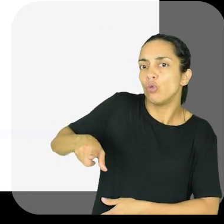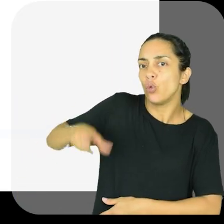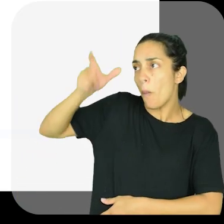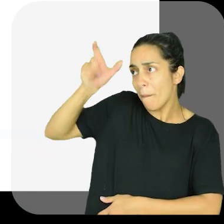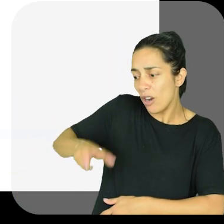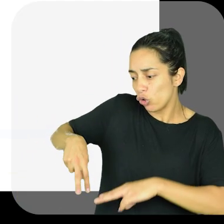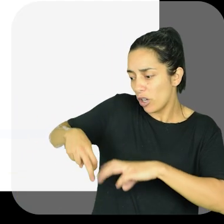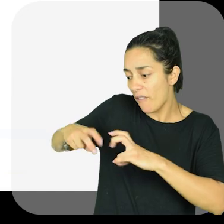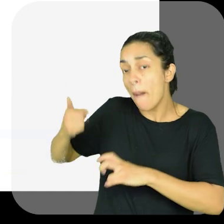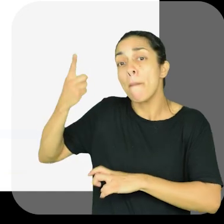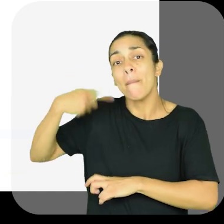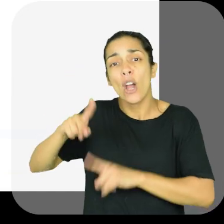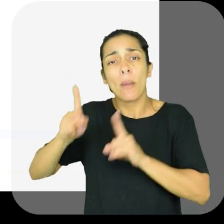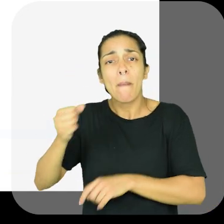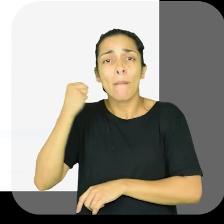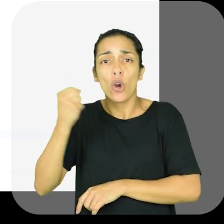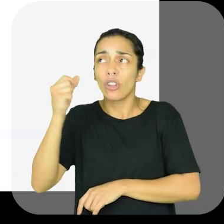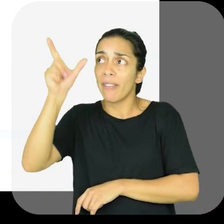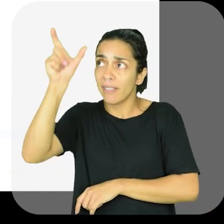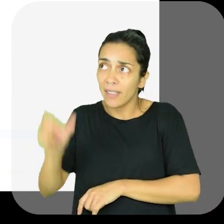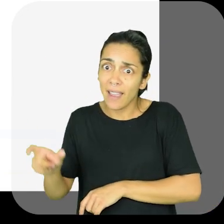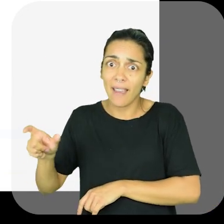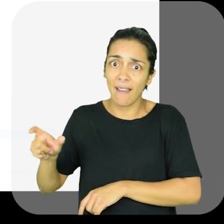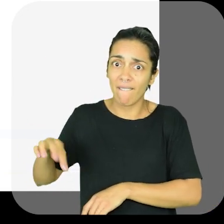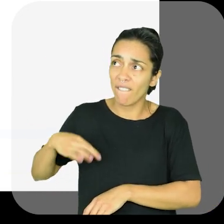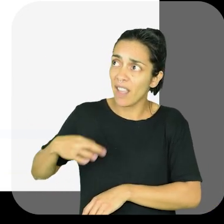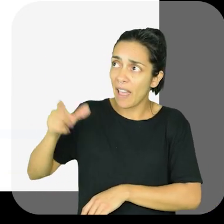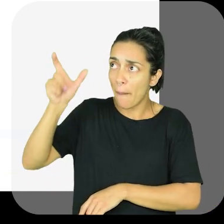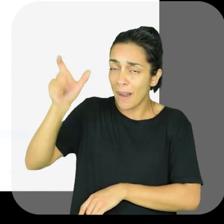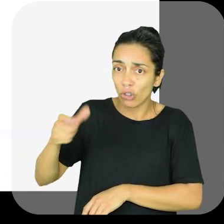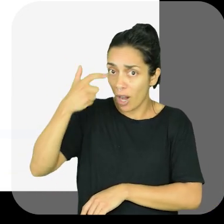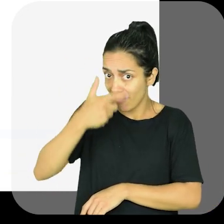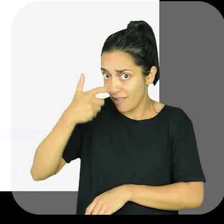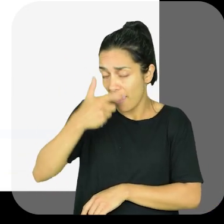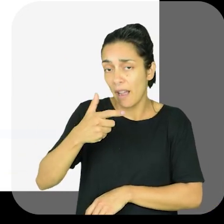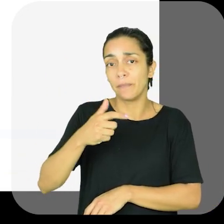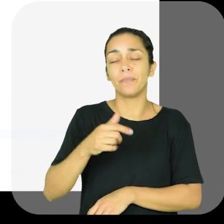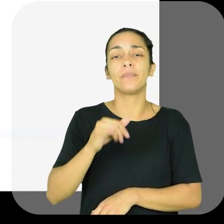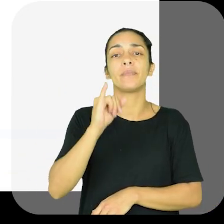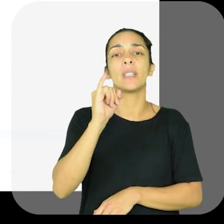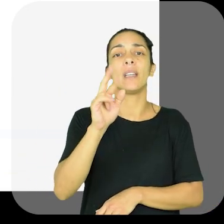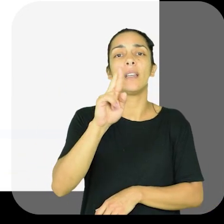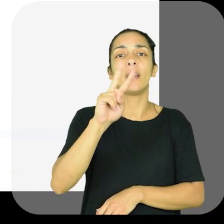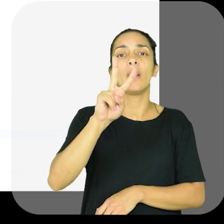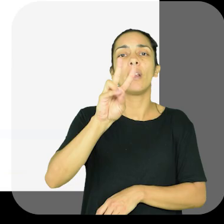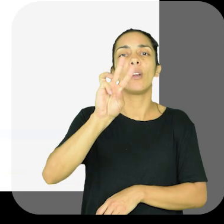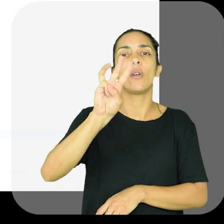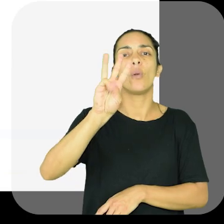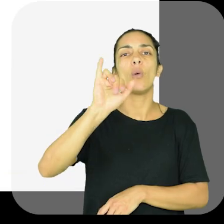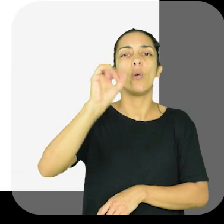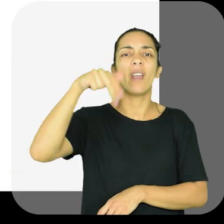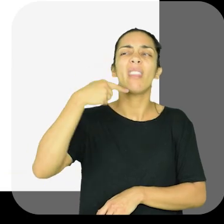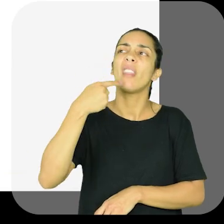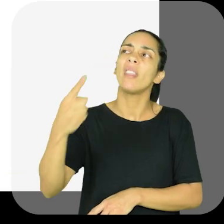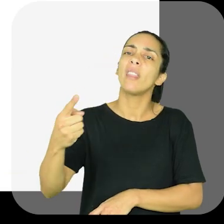los participantes. Rita Irving es su principal exponente en el mundo, su creadora de hecho, y ella nos dice que la ortografía es